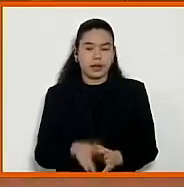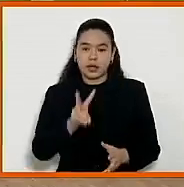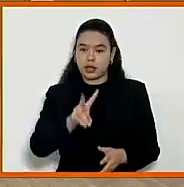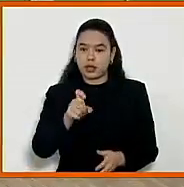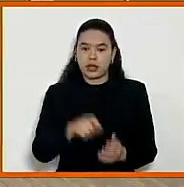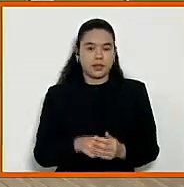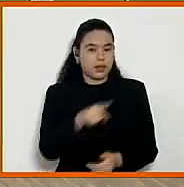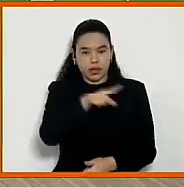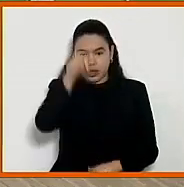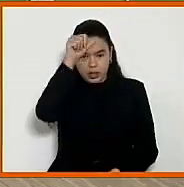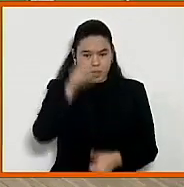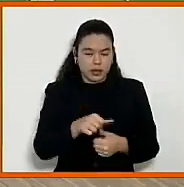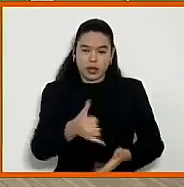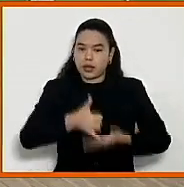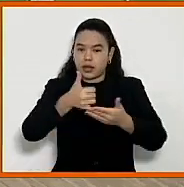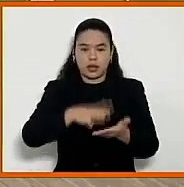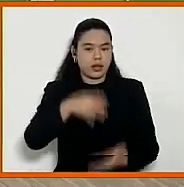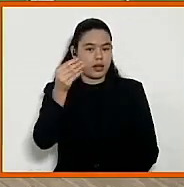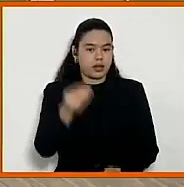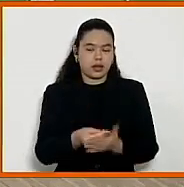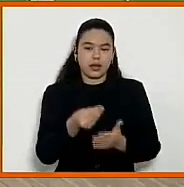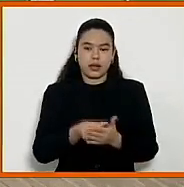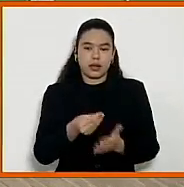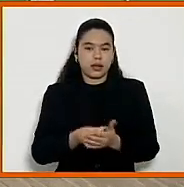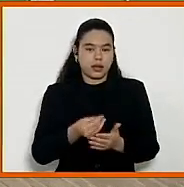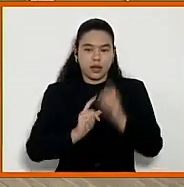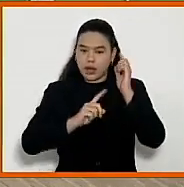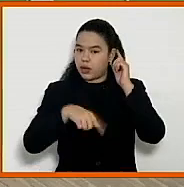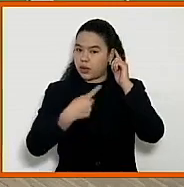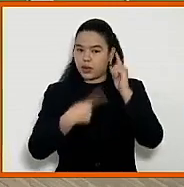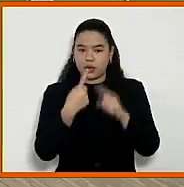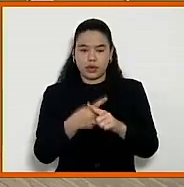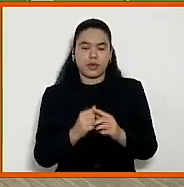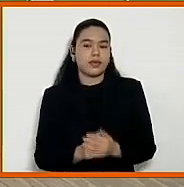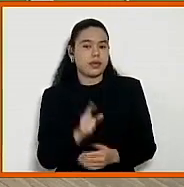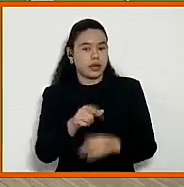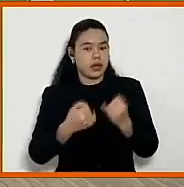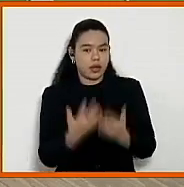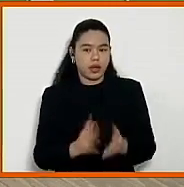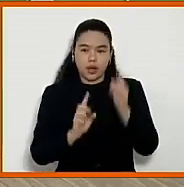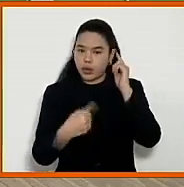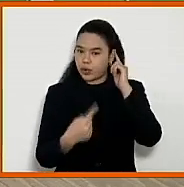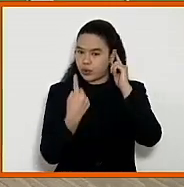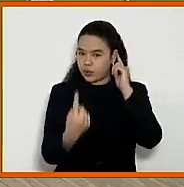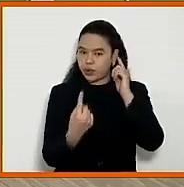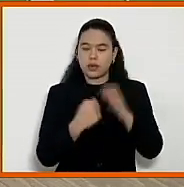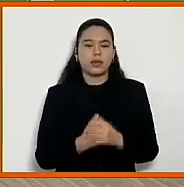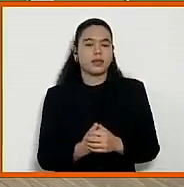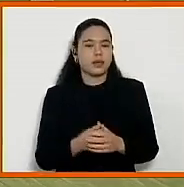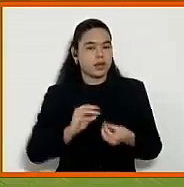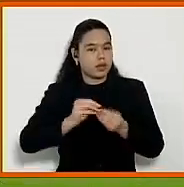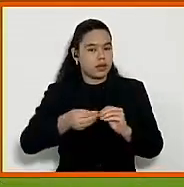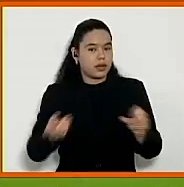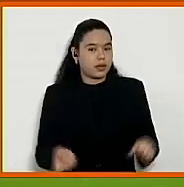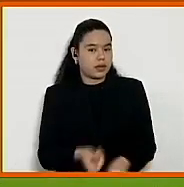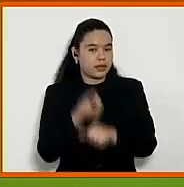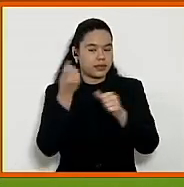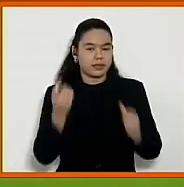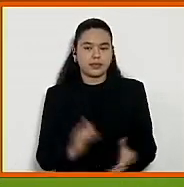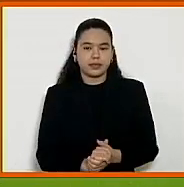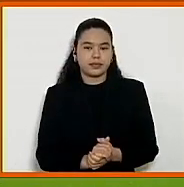2X. Y recuerda que tu premio en diaria se multiplica por 2. Y si sos jugador para más 1, el número ganador es